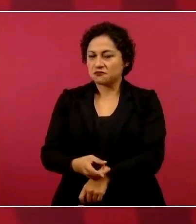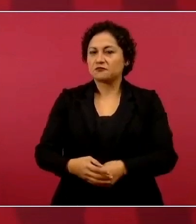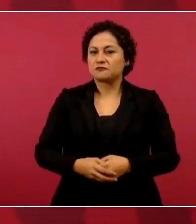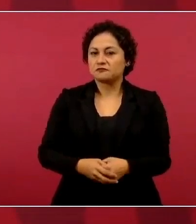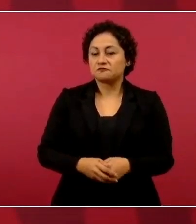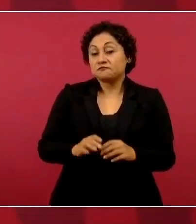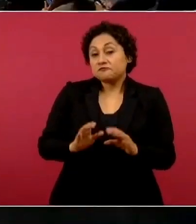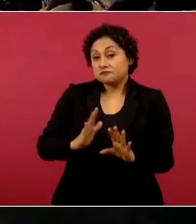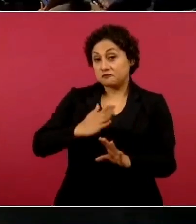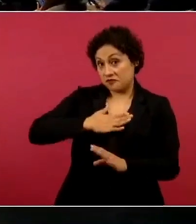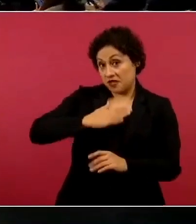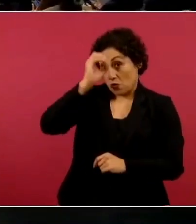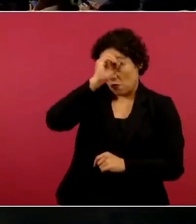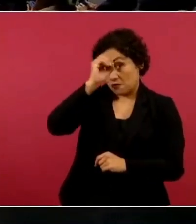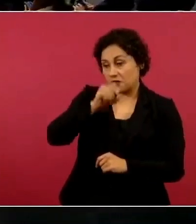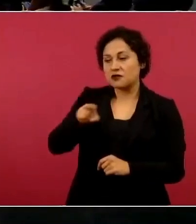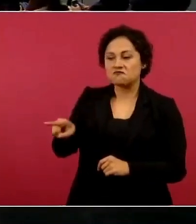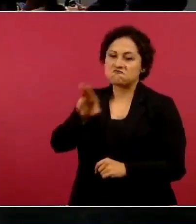para mí el mejor